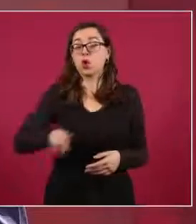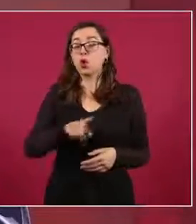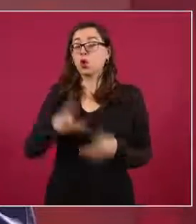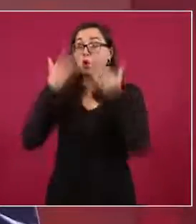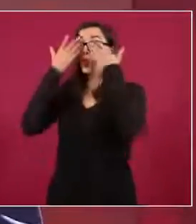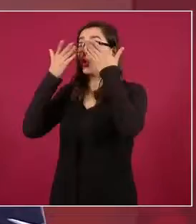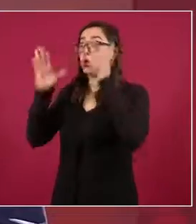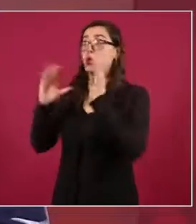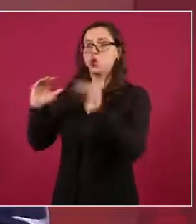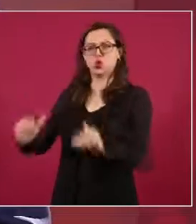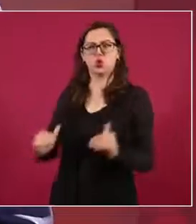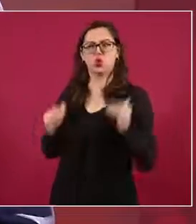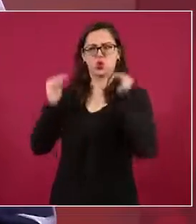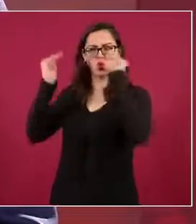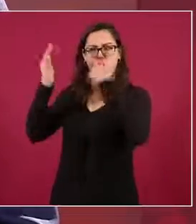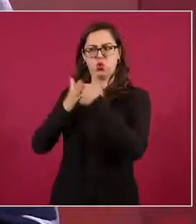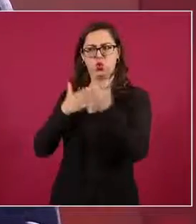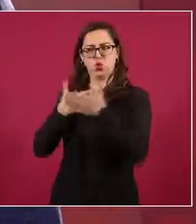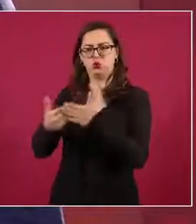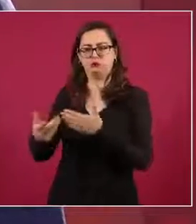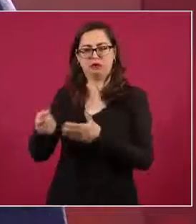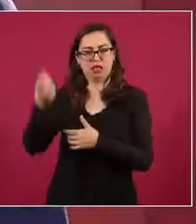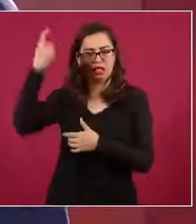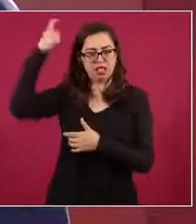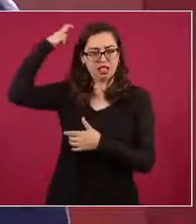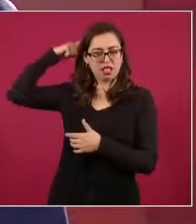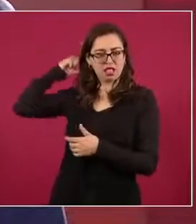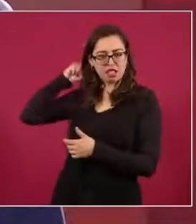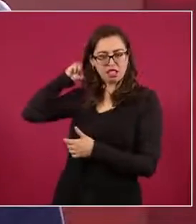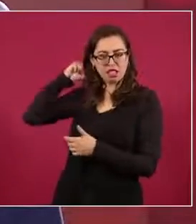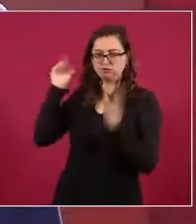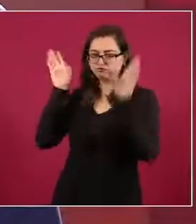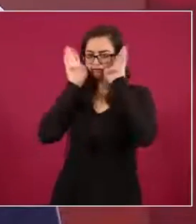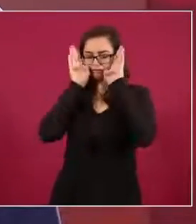retrógradas en realidad, fingían